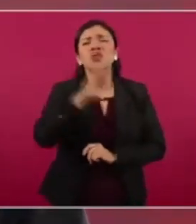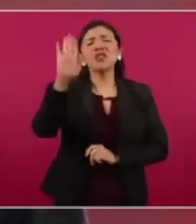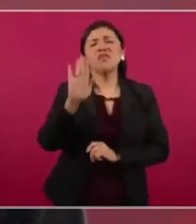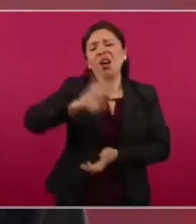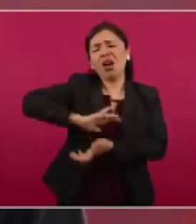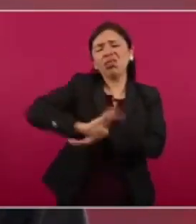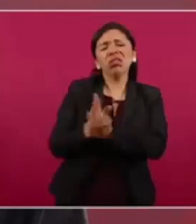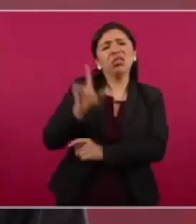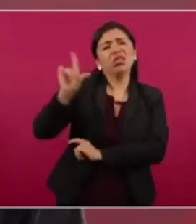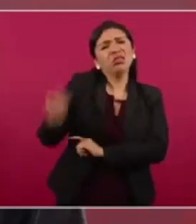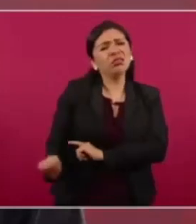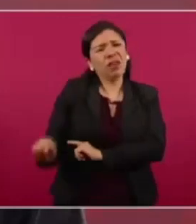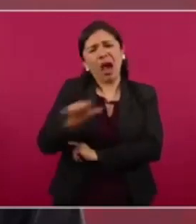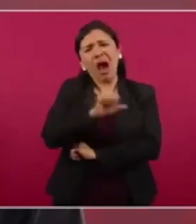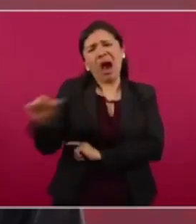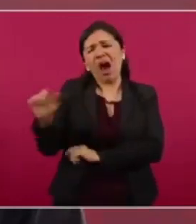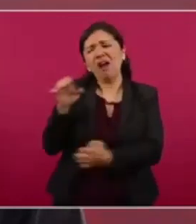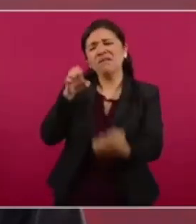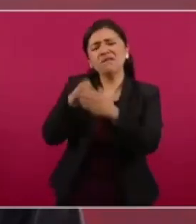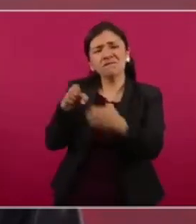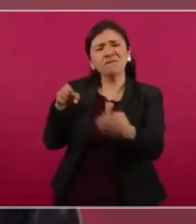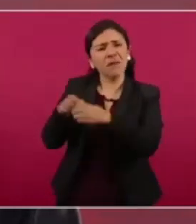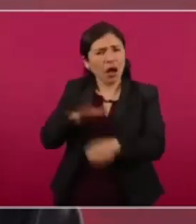dar a tole con el dedo.